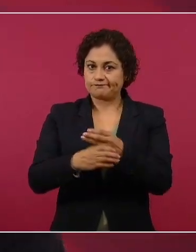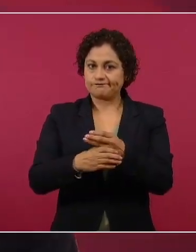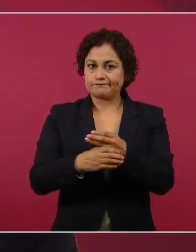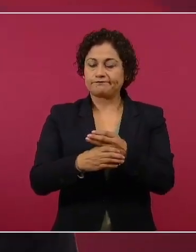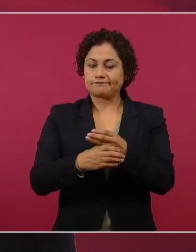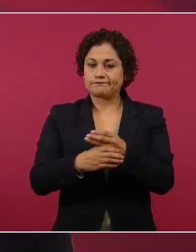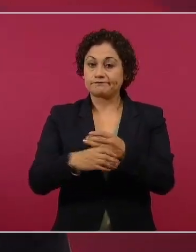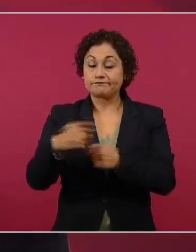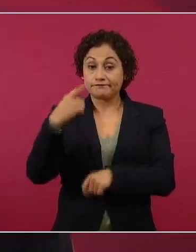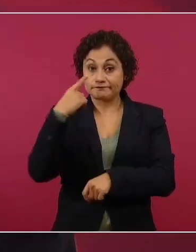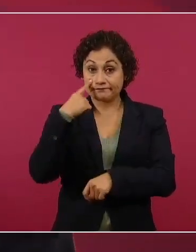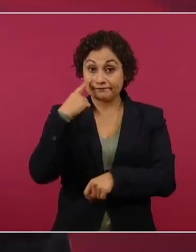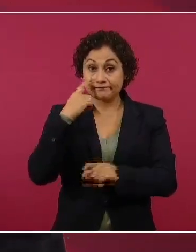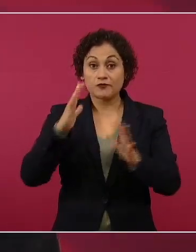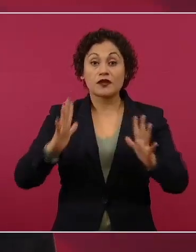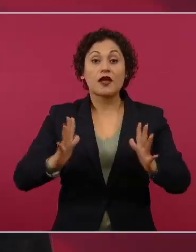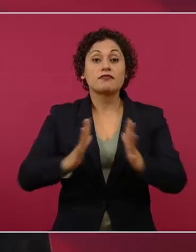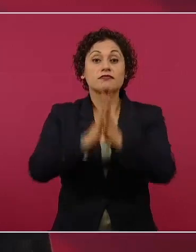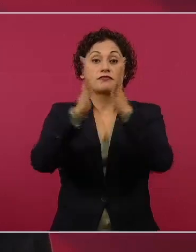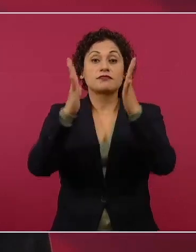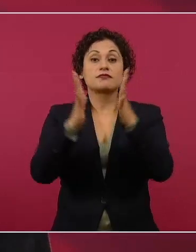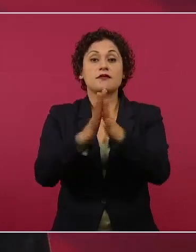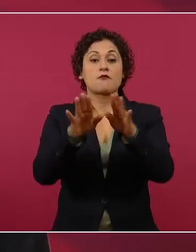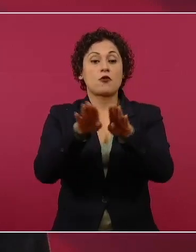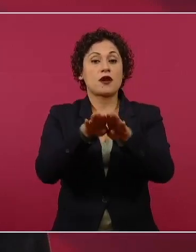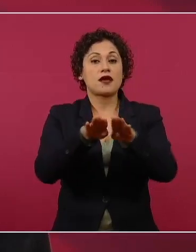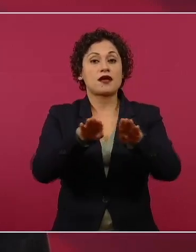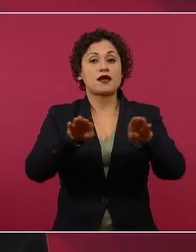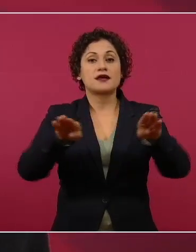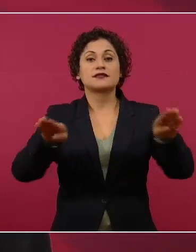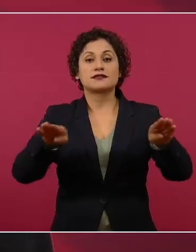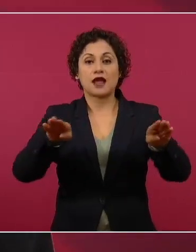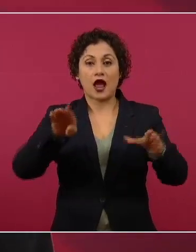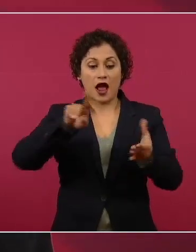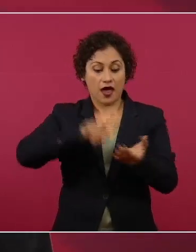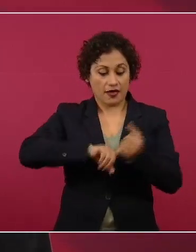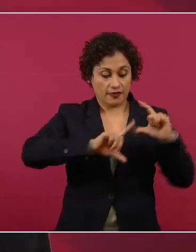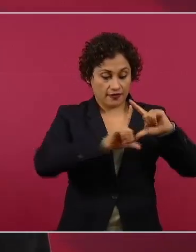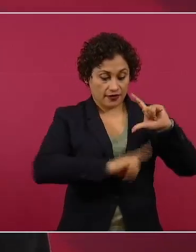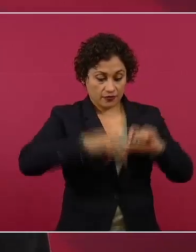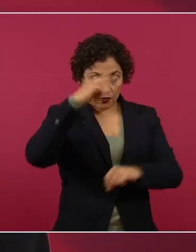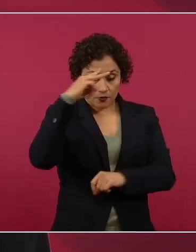La democracia en México es el pueblo,